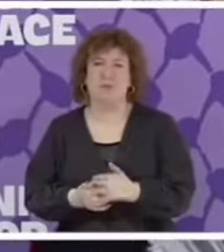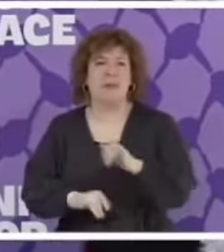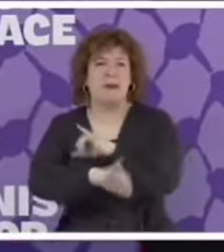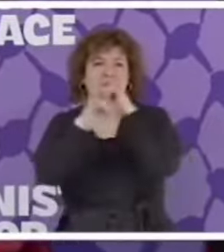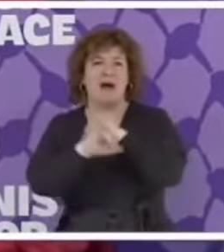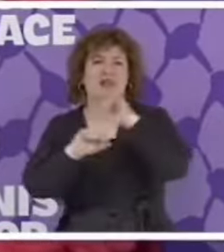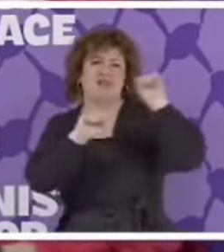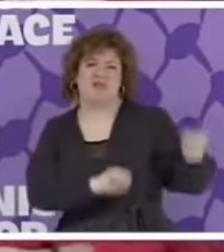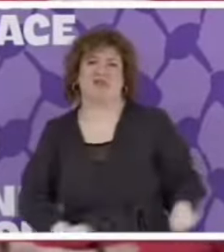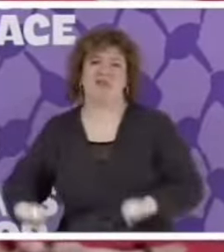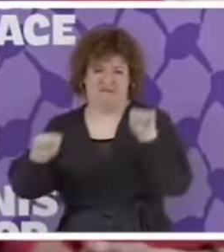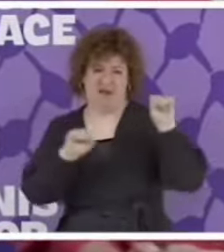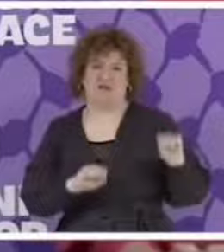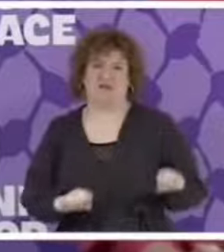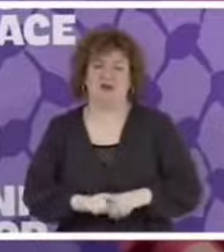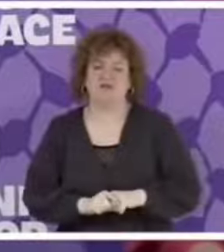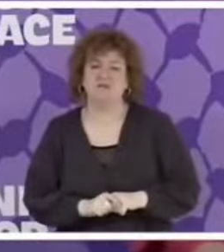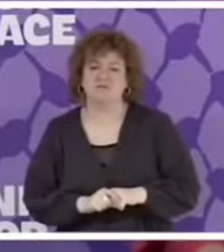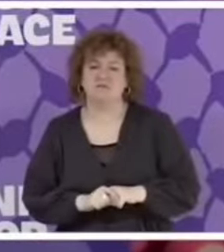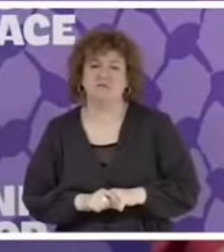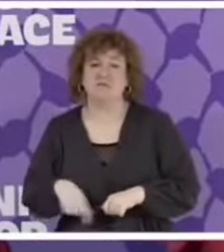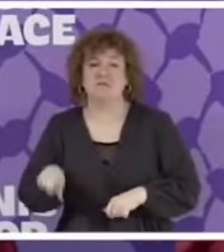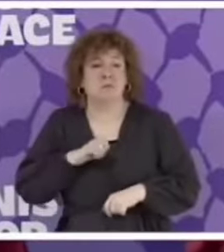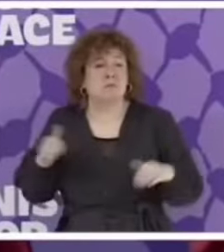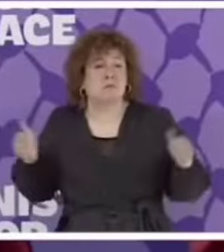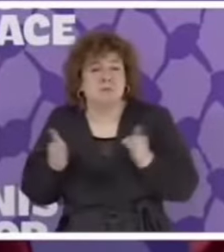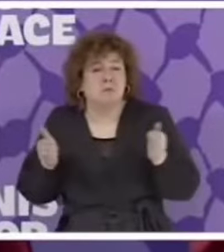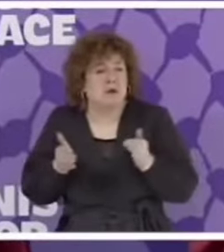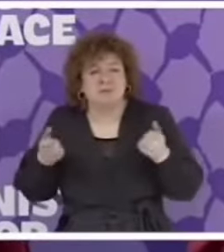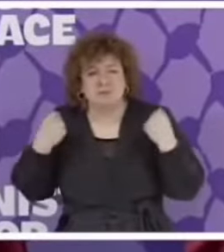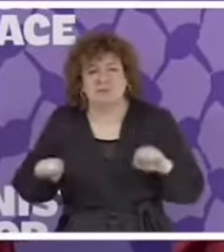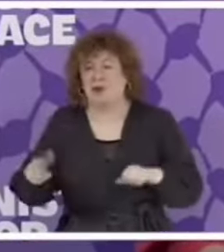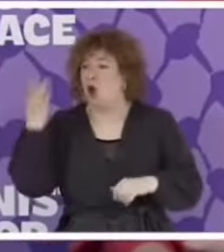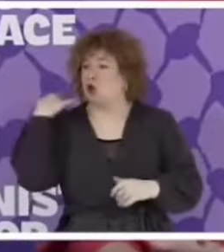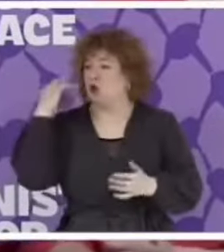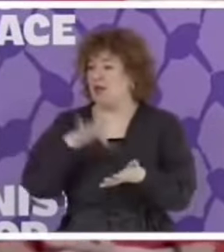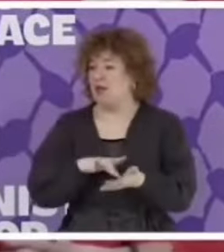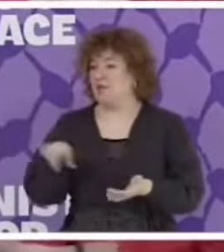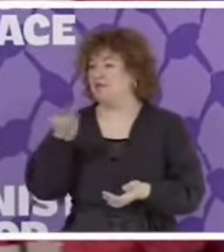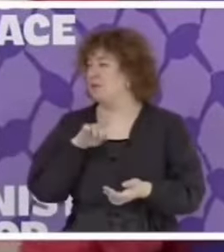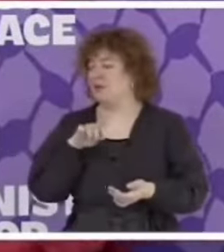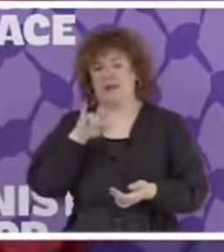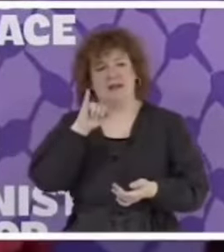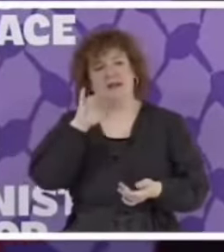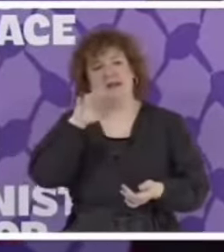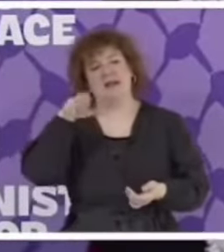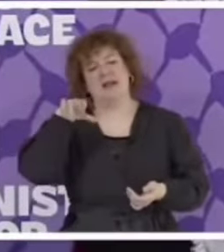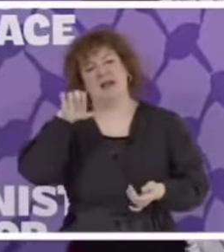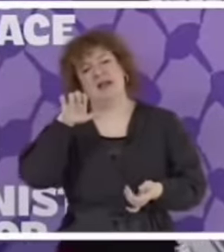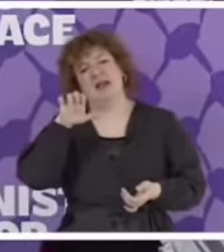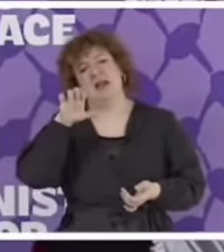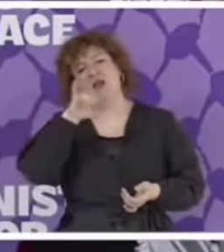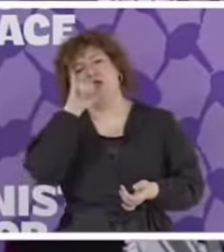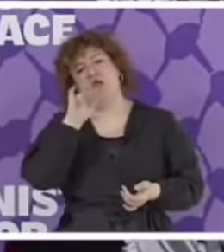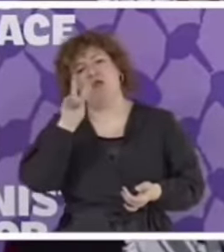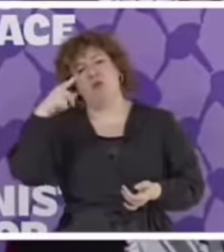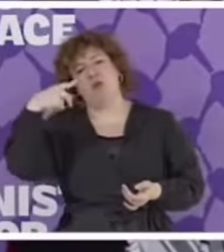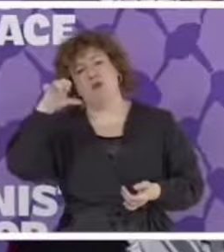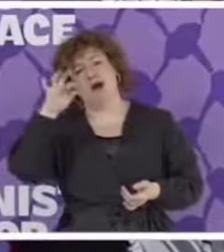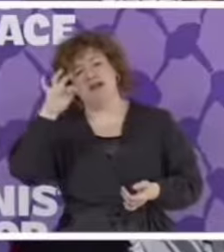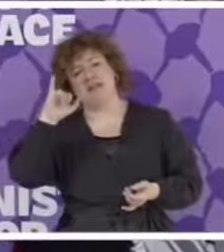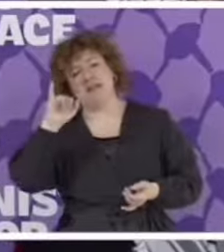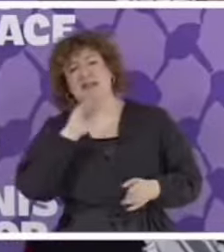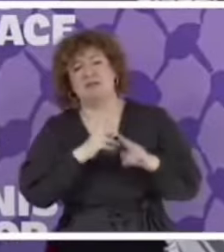paz, incluso a veces siendo minoría. El otro día, Irene Zugasti, en un artículo excelente que